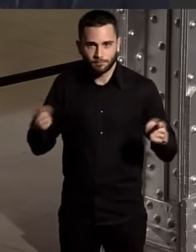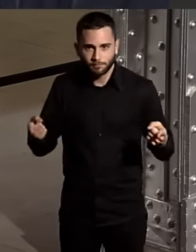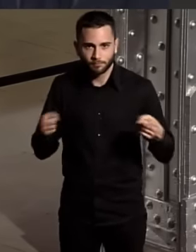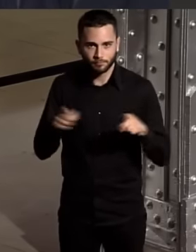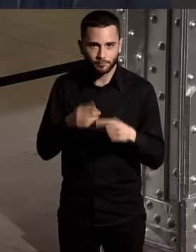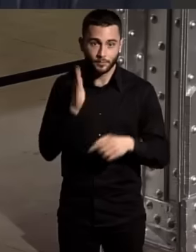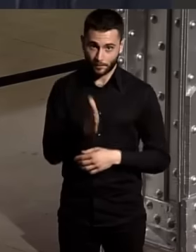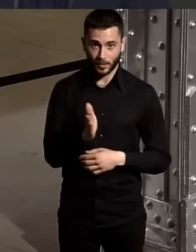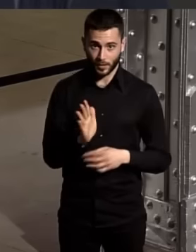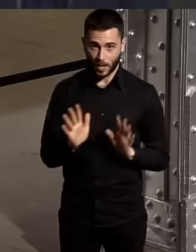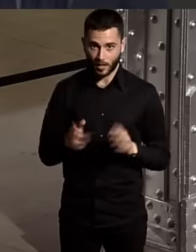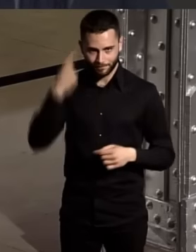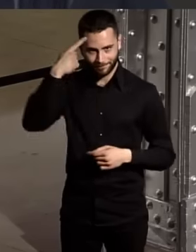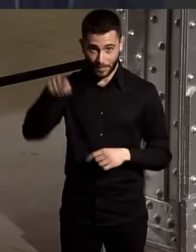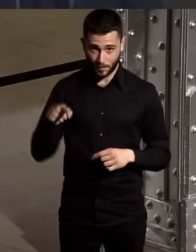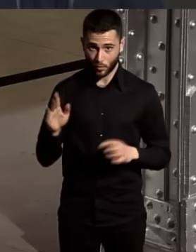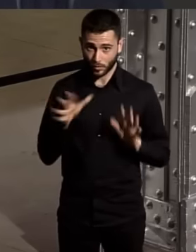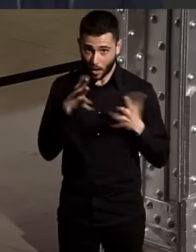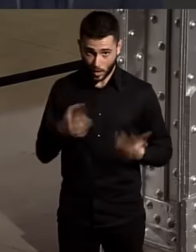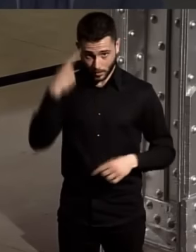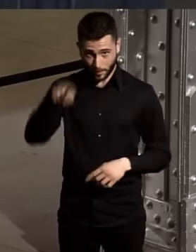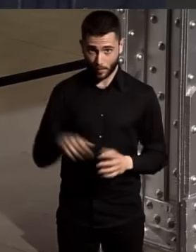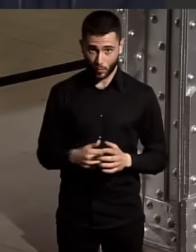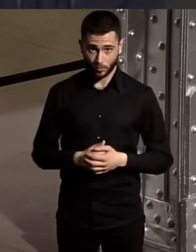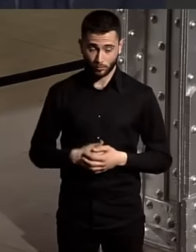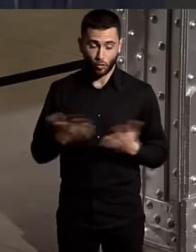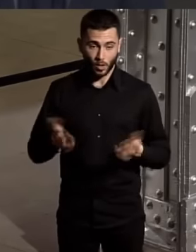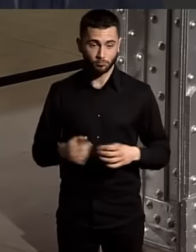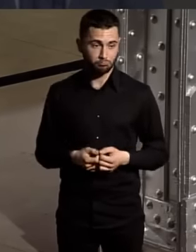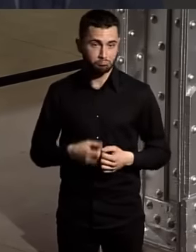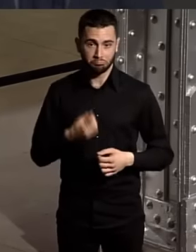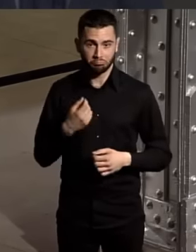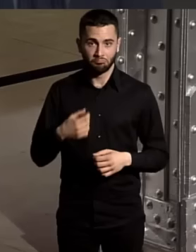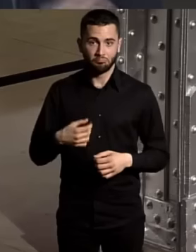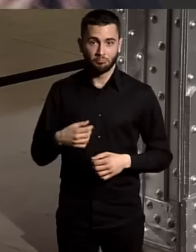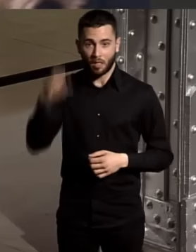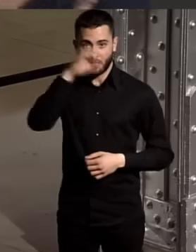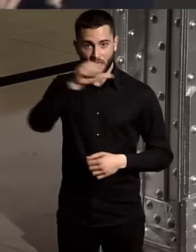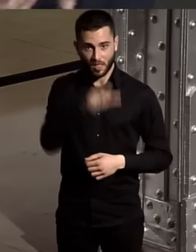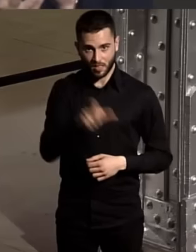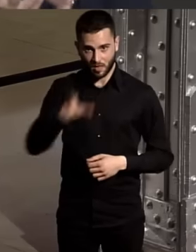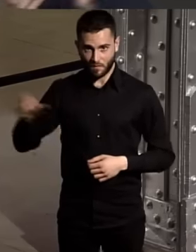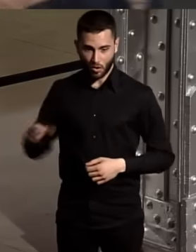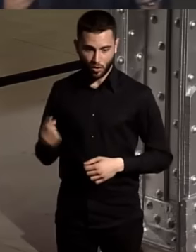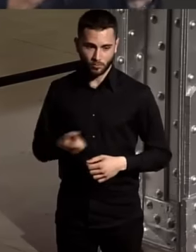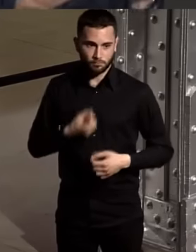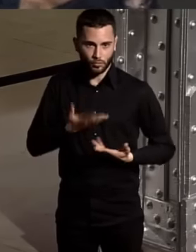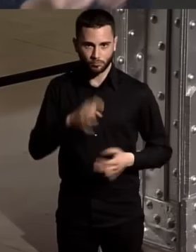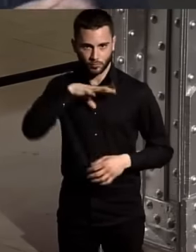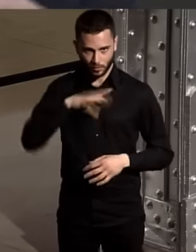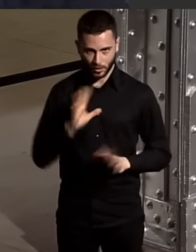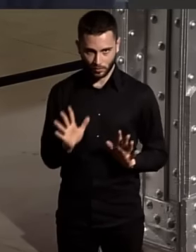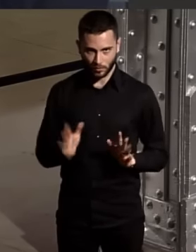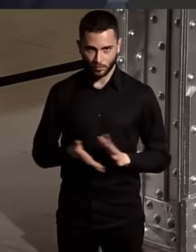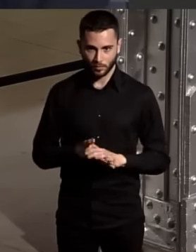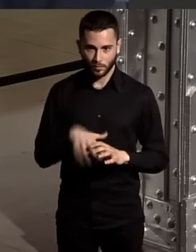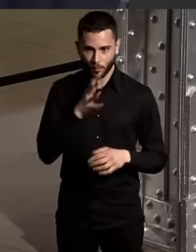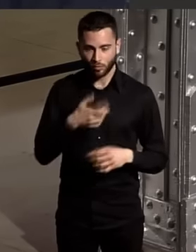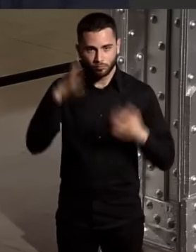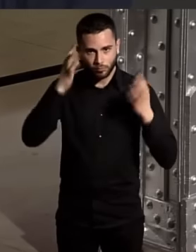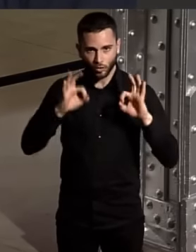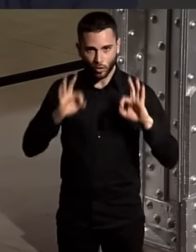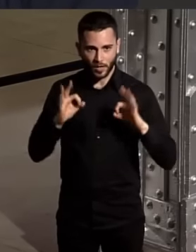telomeres ahora sabemos que sí que inciden no y yo creo que eso da mucha satisfacción a un científico cuando puede conectar algo de sentido común con un